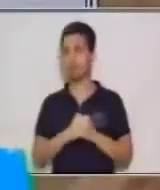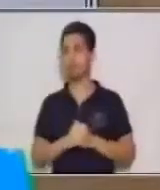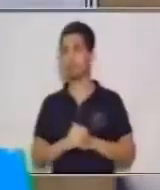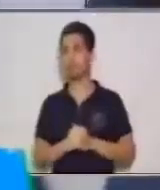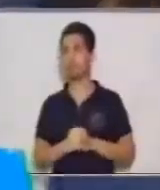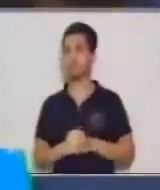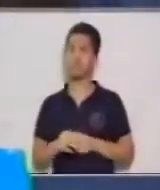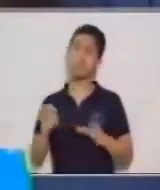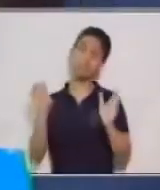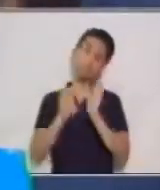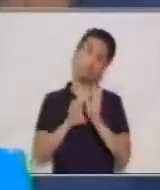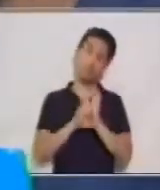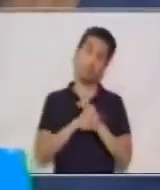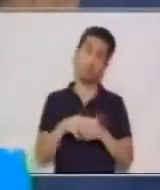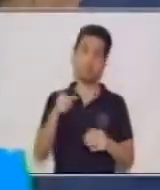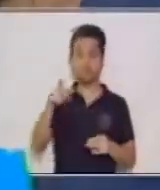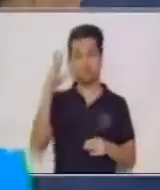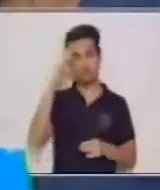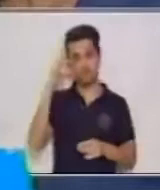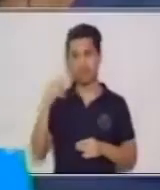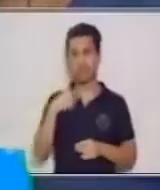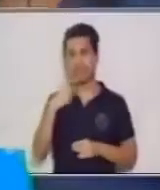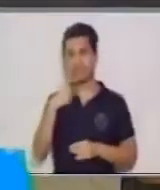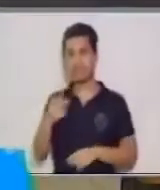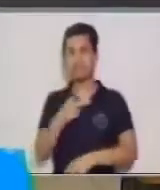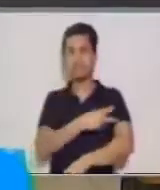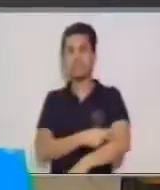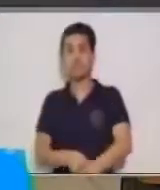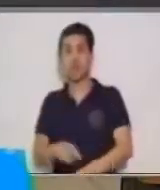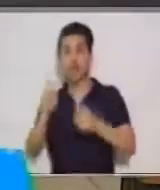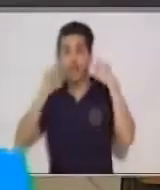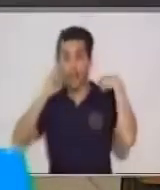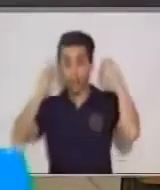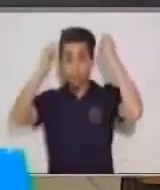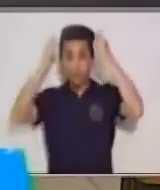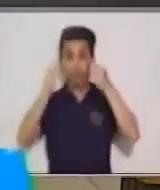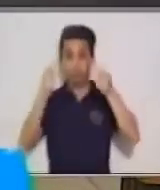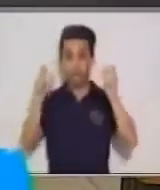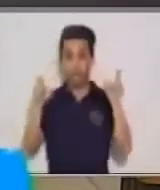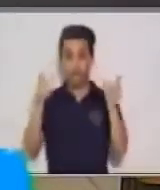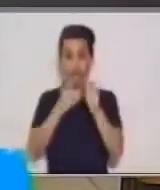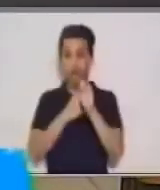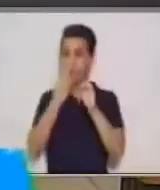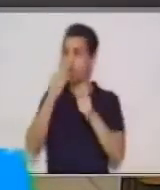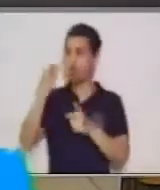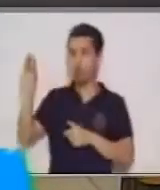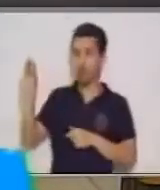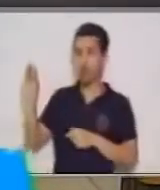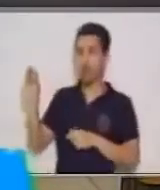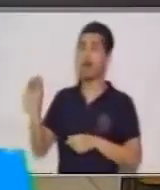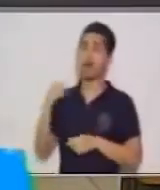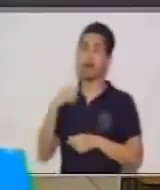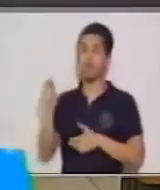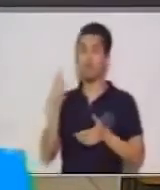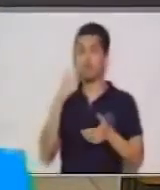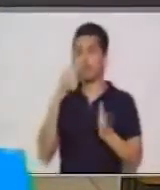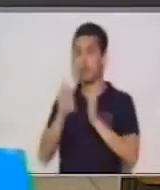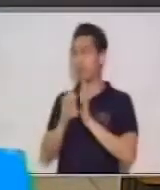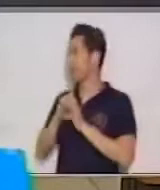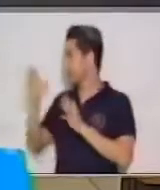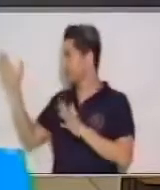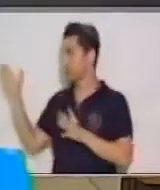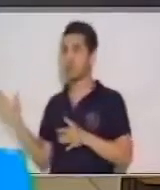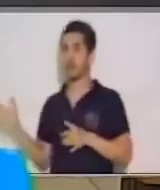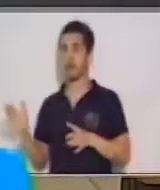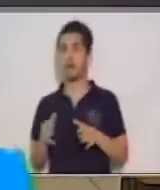por ejemplo, acá te recuerdas que te mencioné la historia de Caperucita y el Lobo. Entonces podríamos hacerlo con este ejemplo, se llama la máquina de